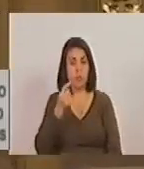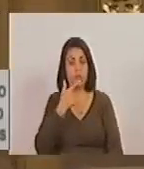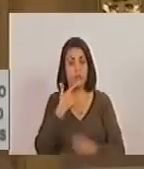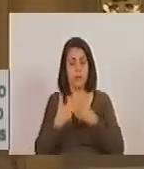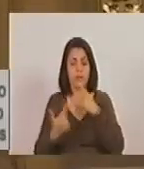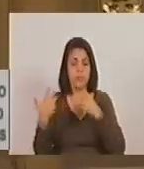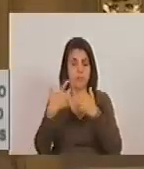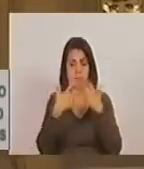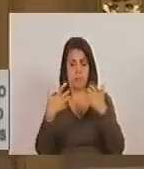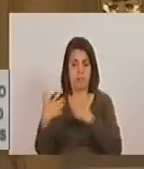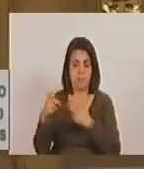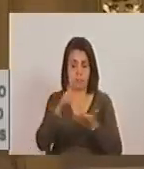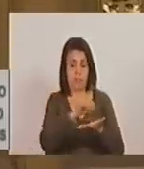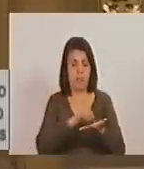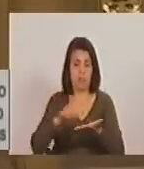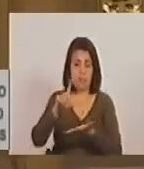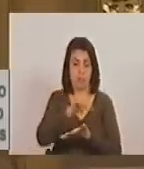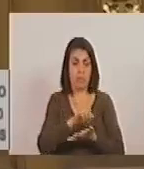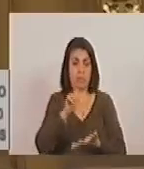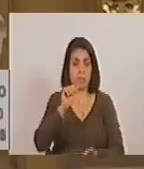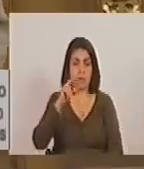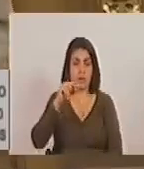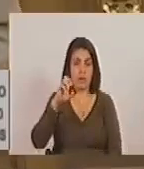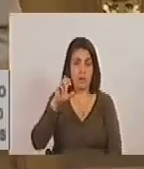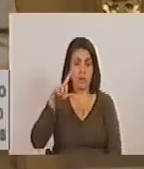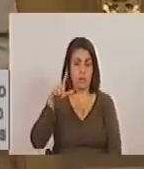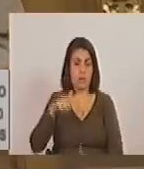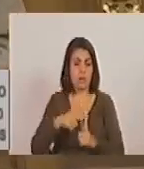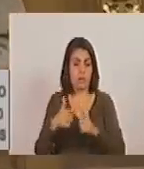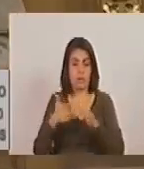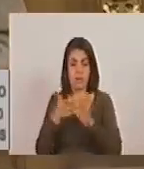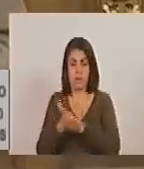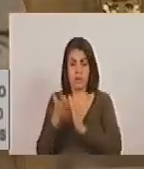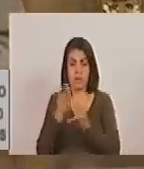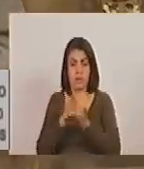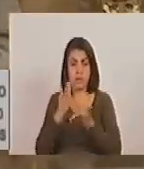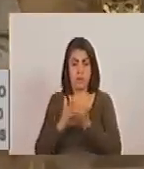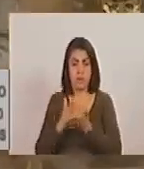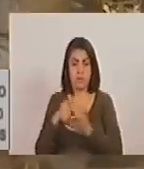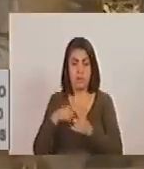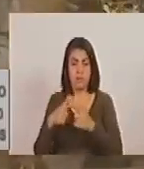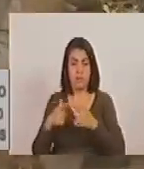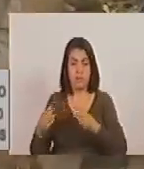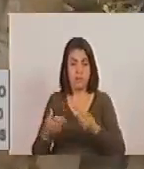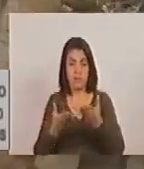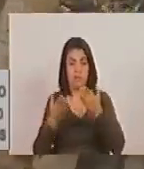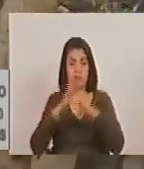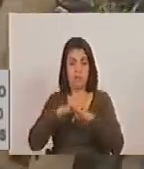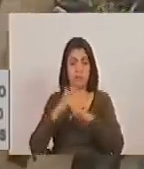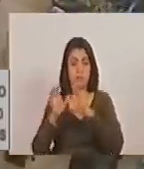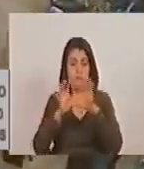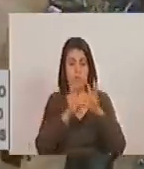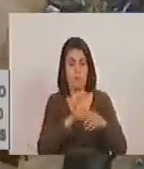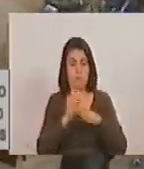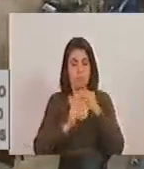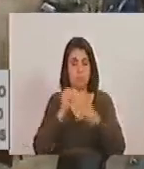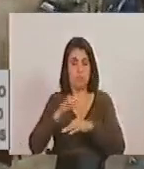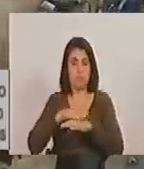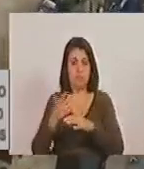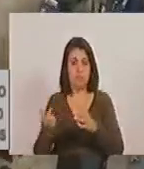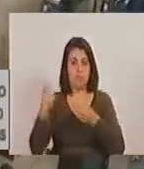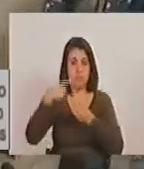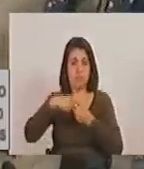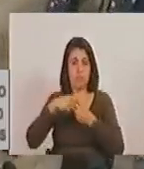de la Batalla del Lago. Mi buen amigo Ángel Rodríguez, quien siempre en medio en serio, en medio en broma, dice que los zulianos se